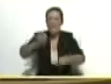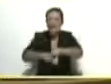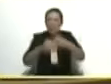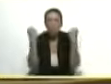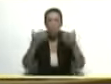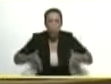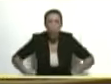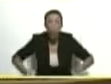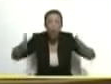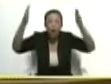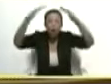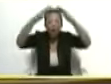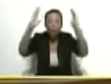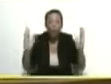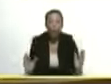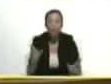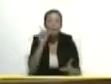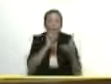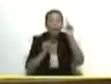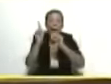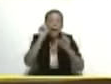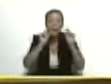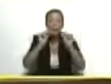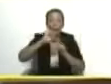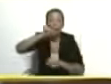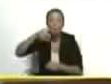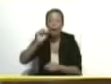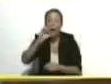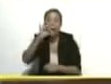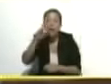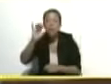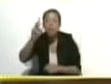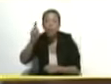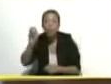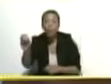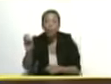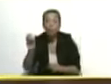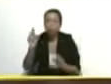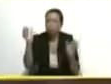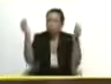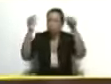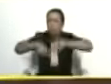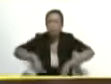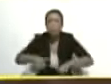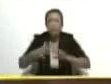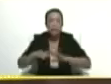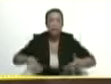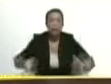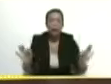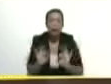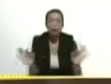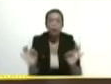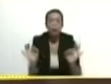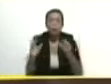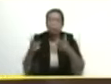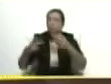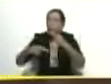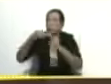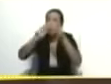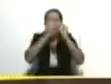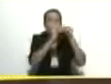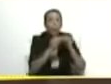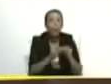del edificio de Pajarito no tiene nombre, parangón. Bueno, ni que se hubiera hecho a